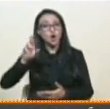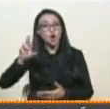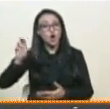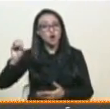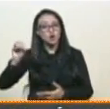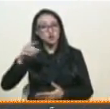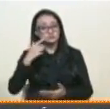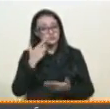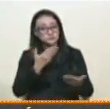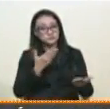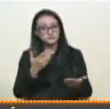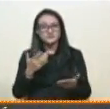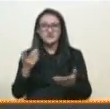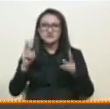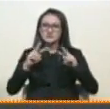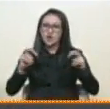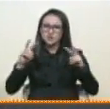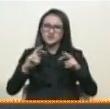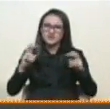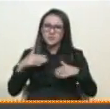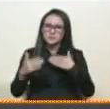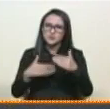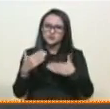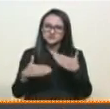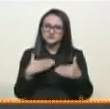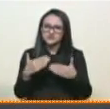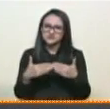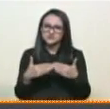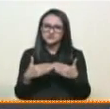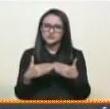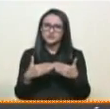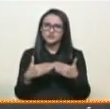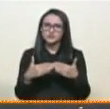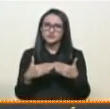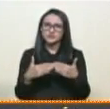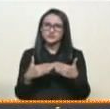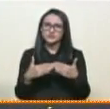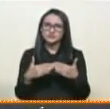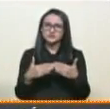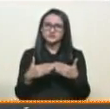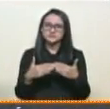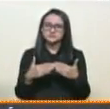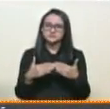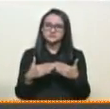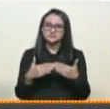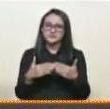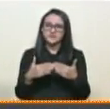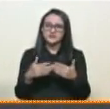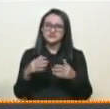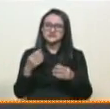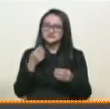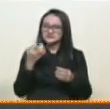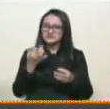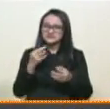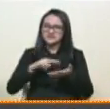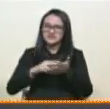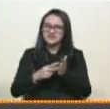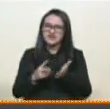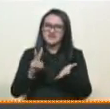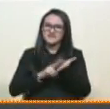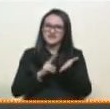auditoría? ¿Auditar en un proceso comicial estaríamos en presencia de lo que es transparencia, de lo que